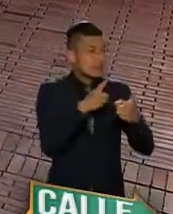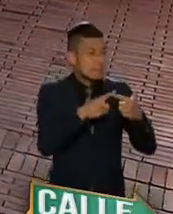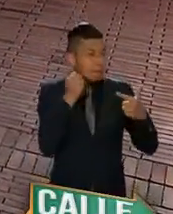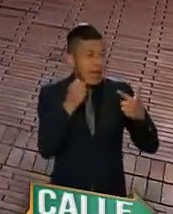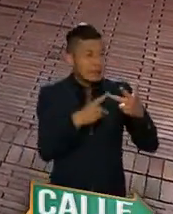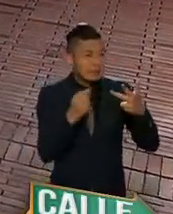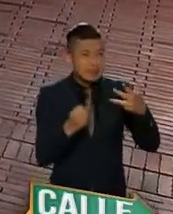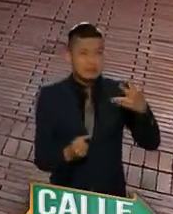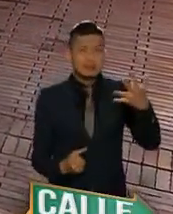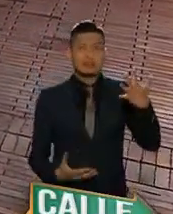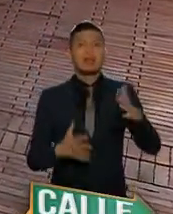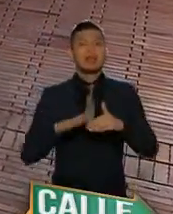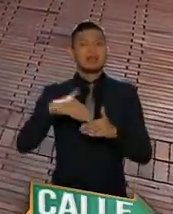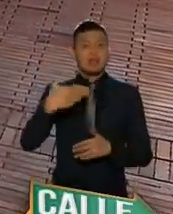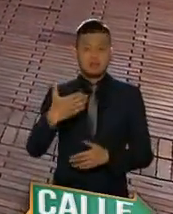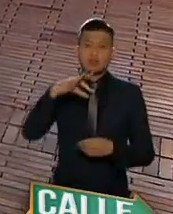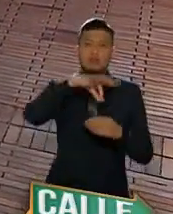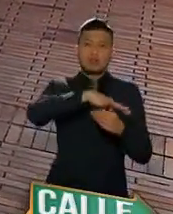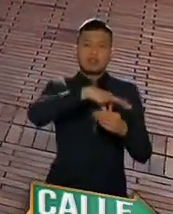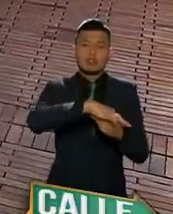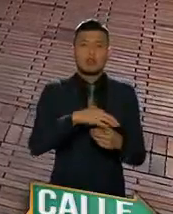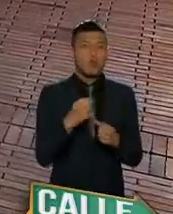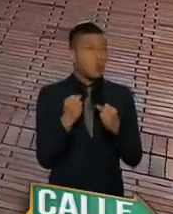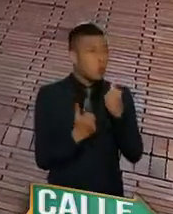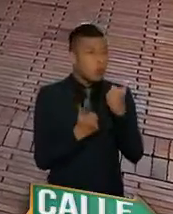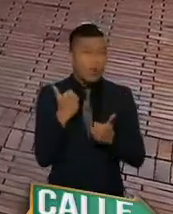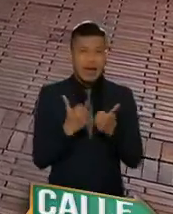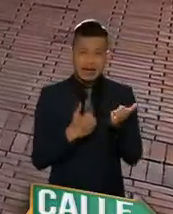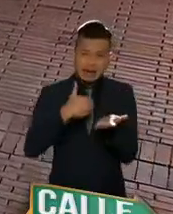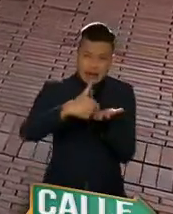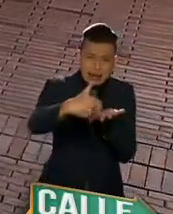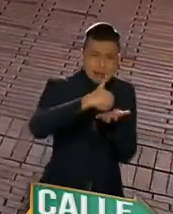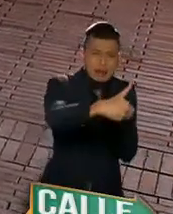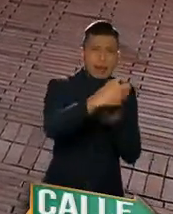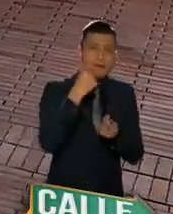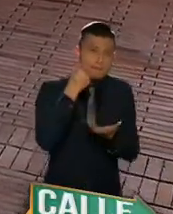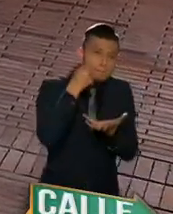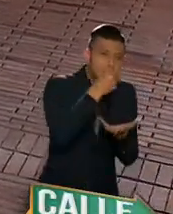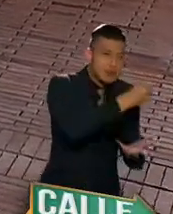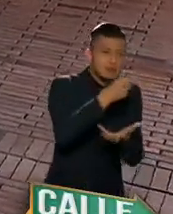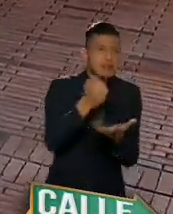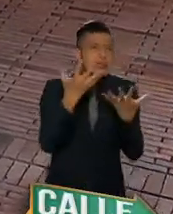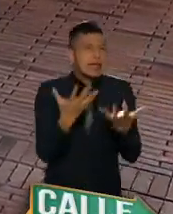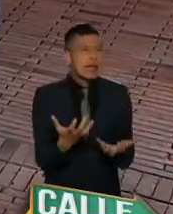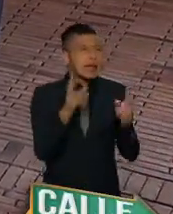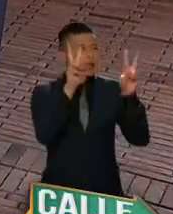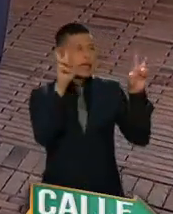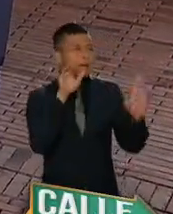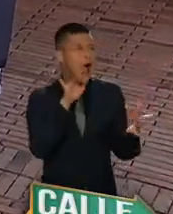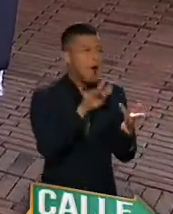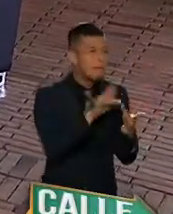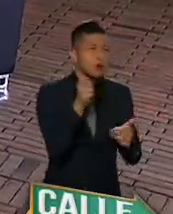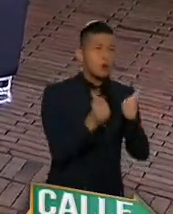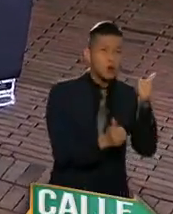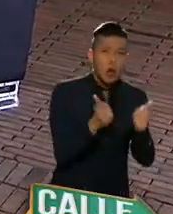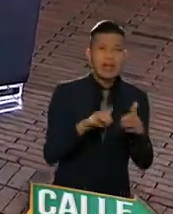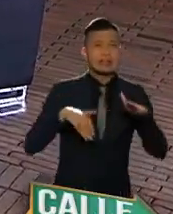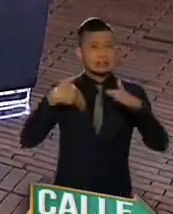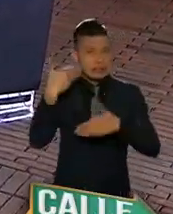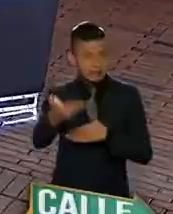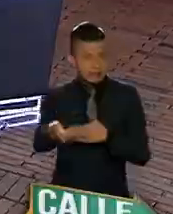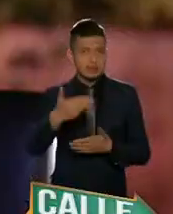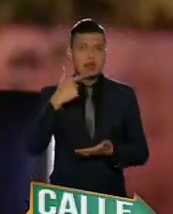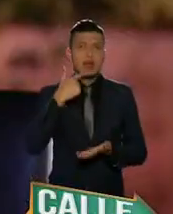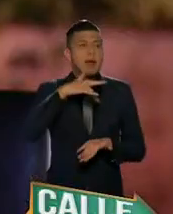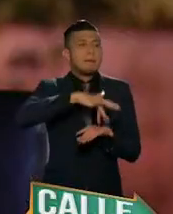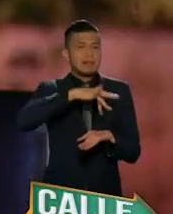las prioridades, las grandes prioridades, las grandes líneas presupuestales. Luego pudo participar y decidir